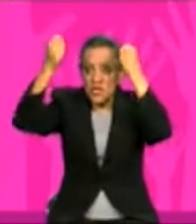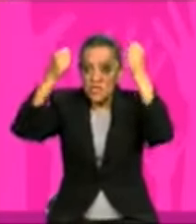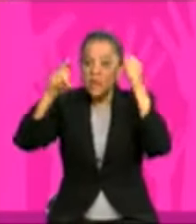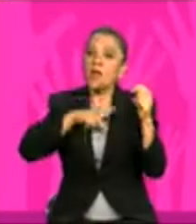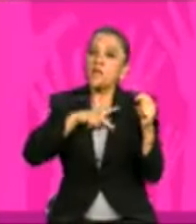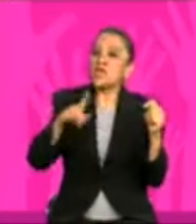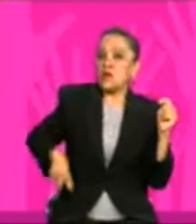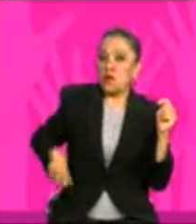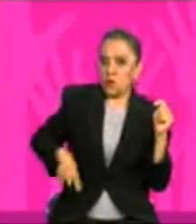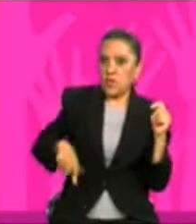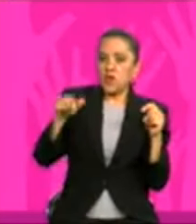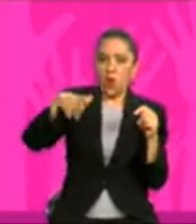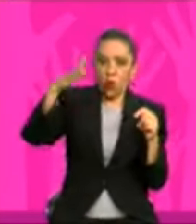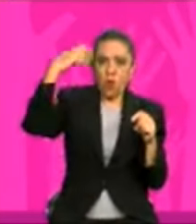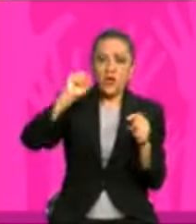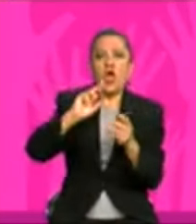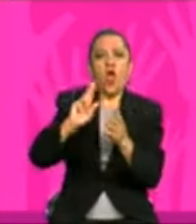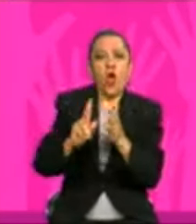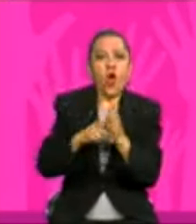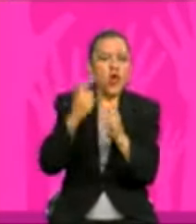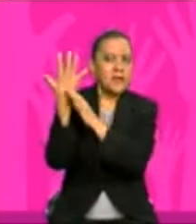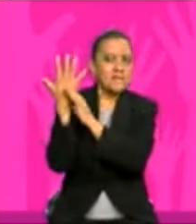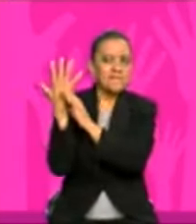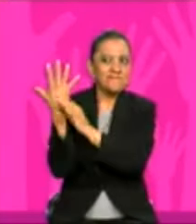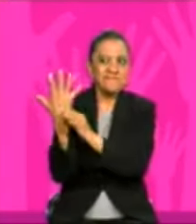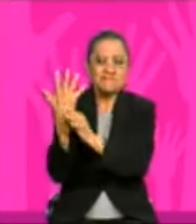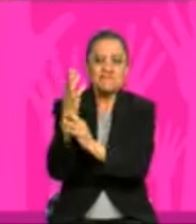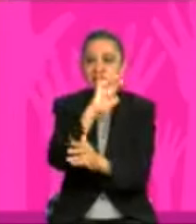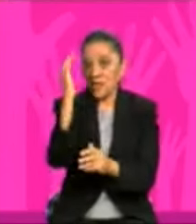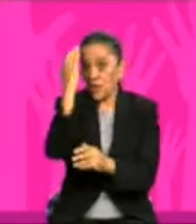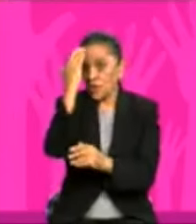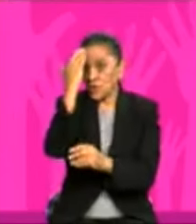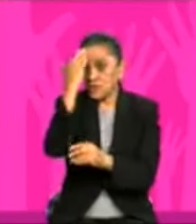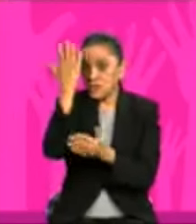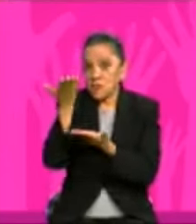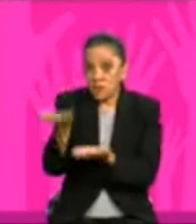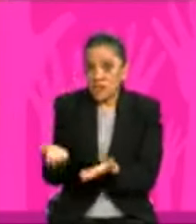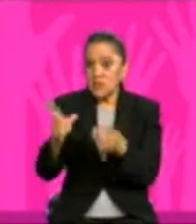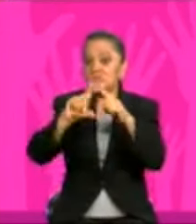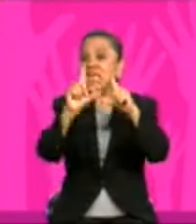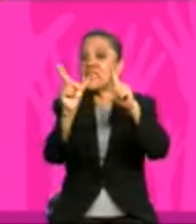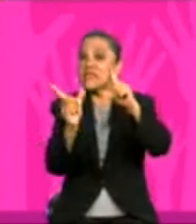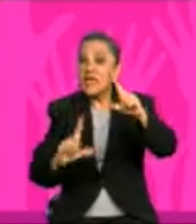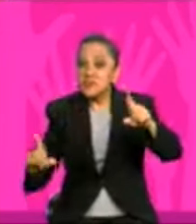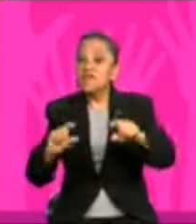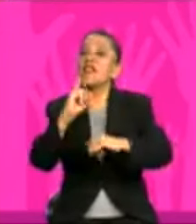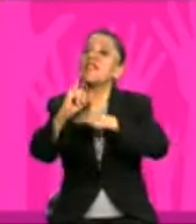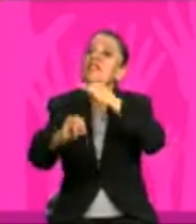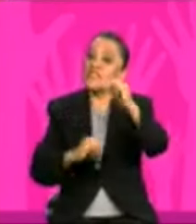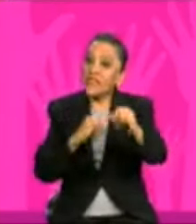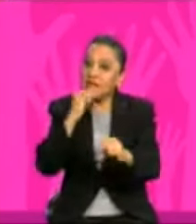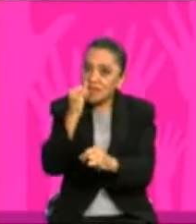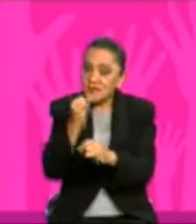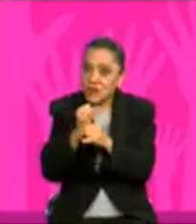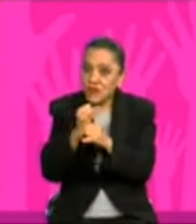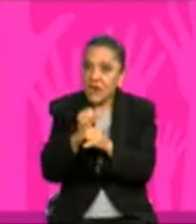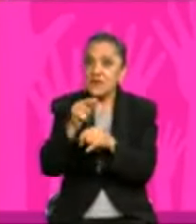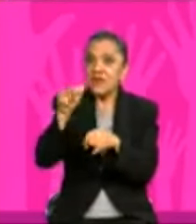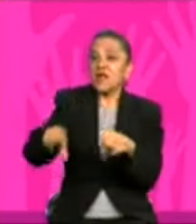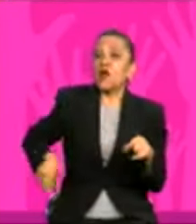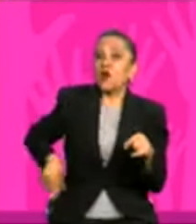Morelos volverá a ser punta de lanza y tendrá reconocimientos nacionales e internacionales. El gobierno